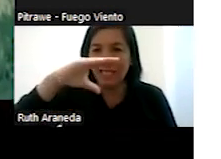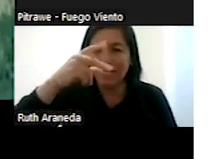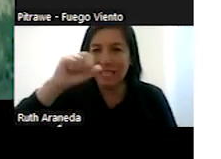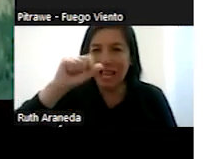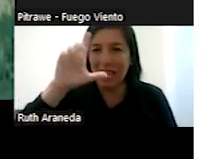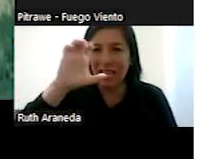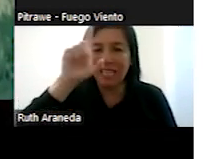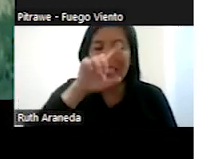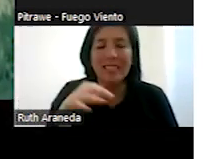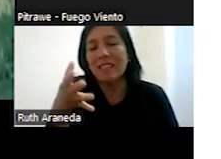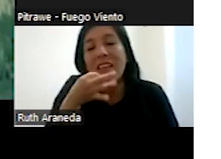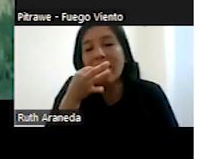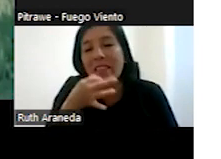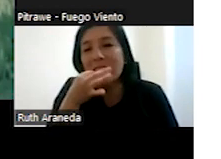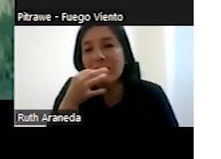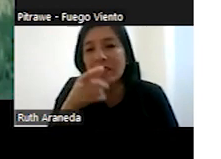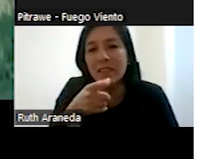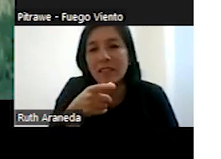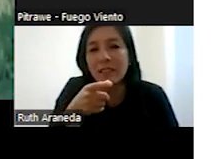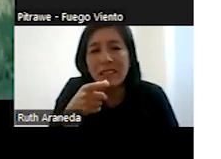se habla que son basureros.